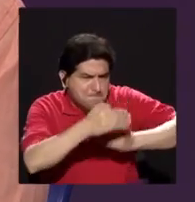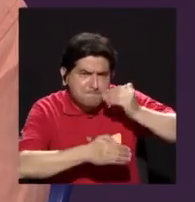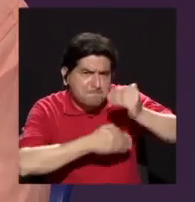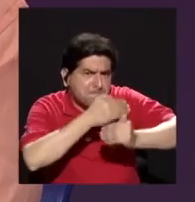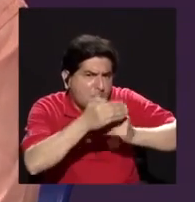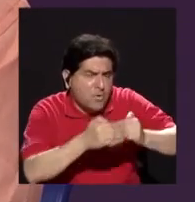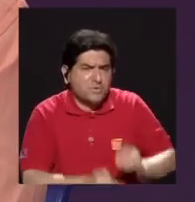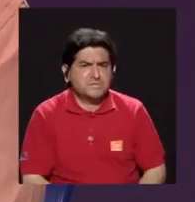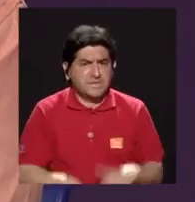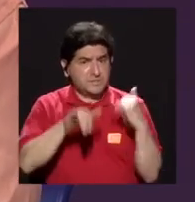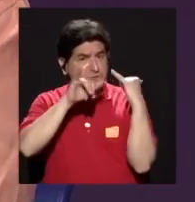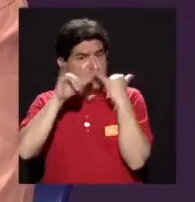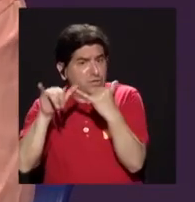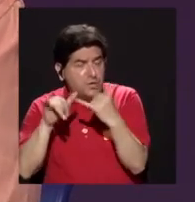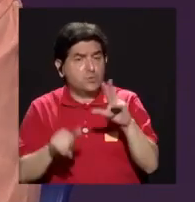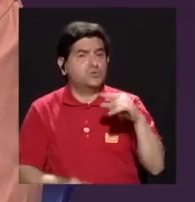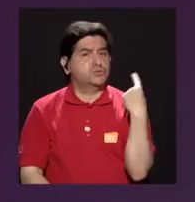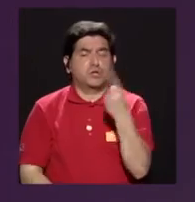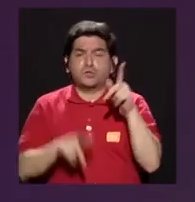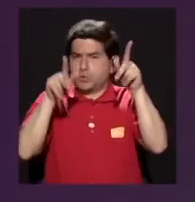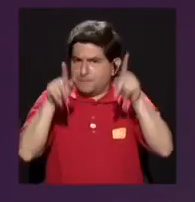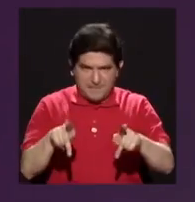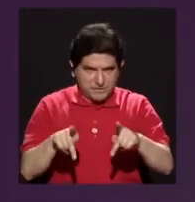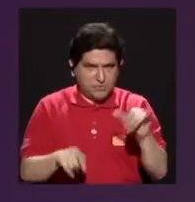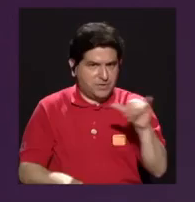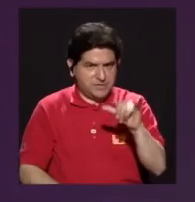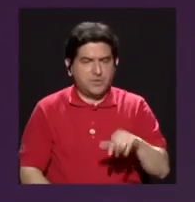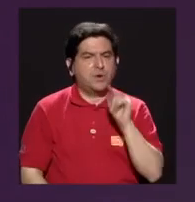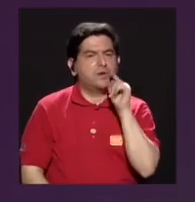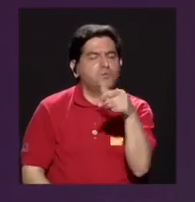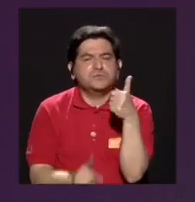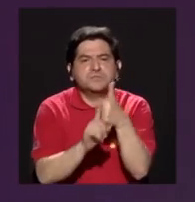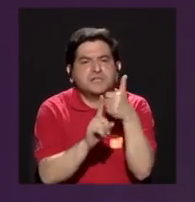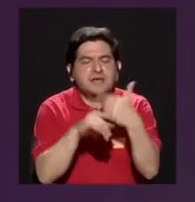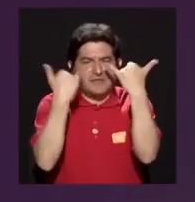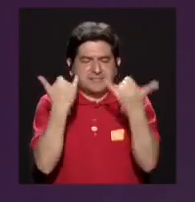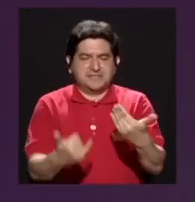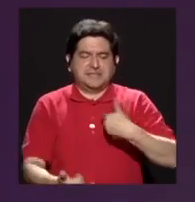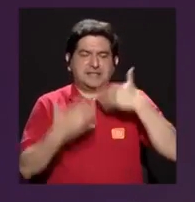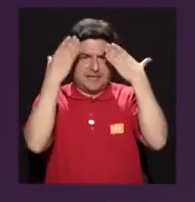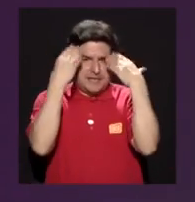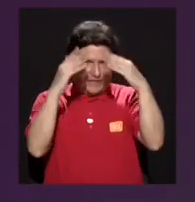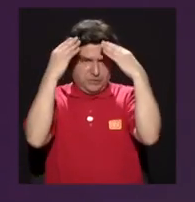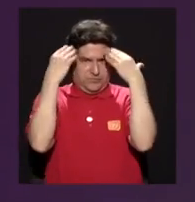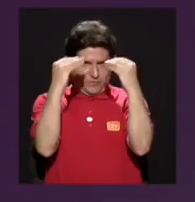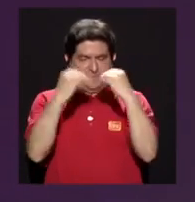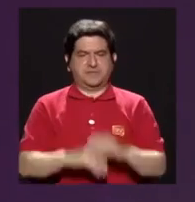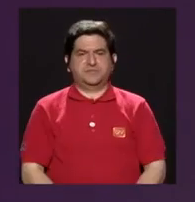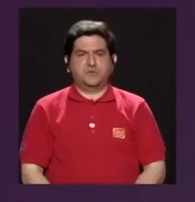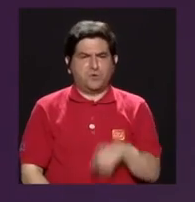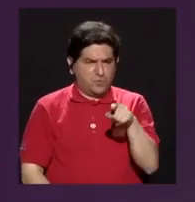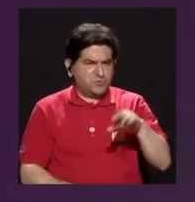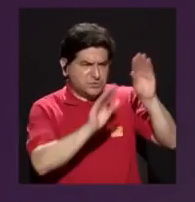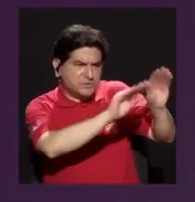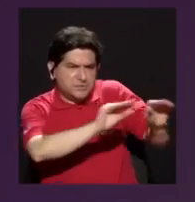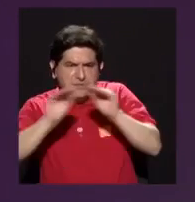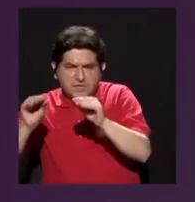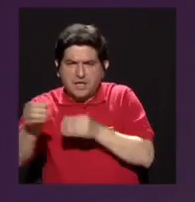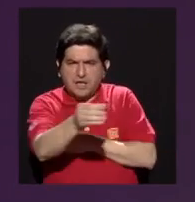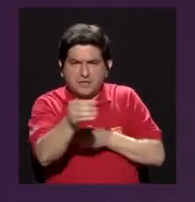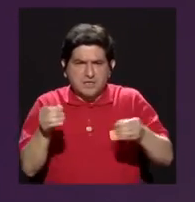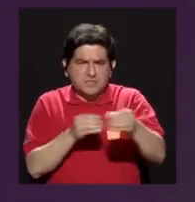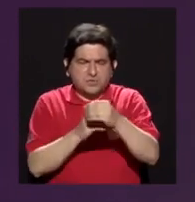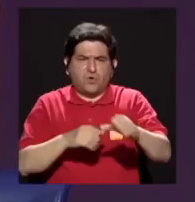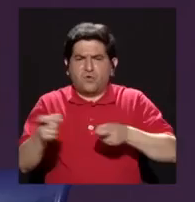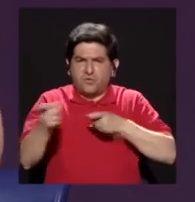de la denuncia no solo de las personas sino sobre todo de ustedes una vez que reciben la información como la trasladan a la oficina de control